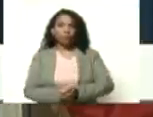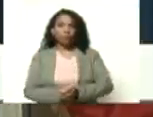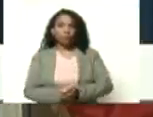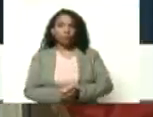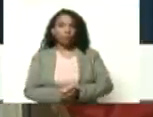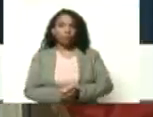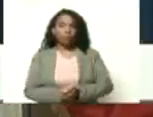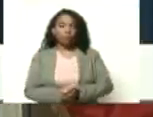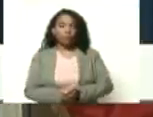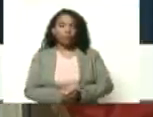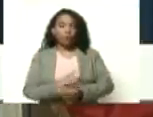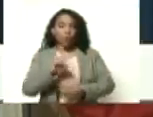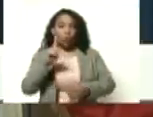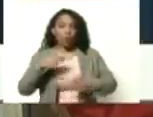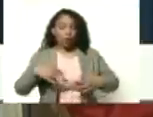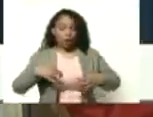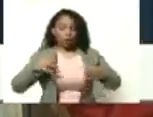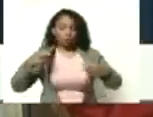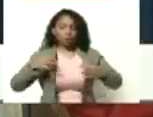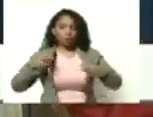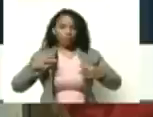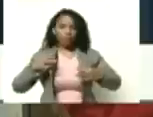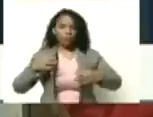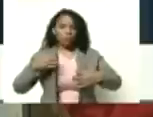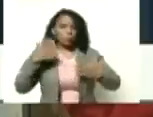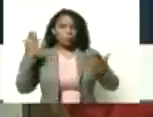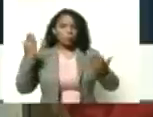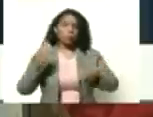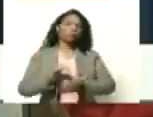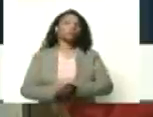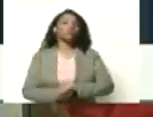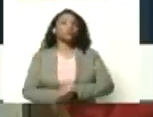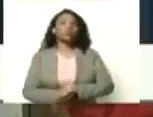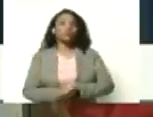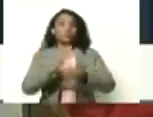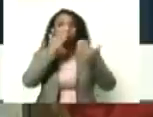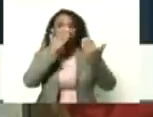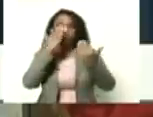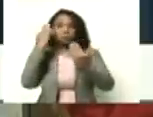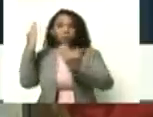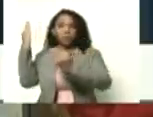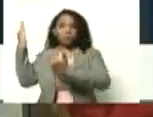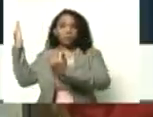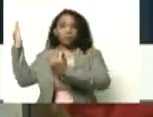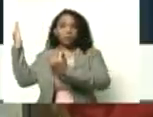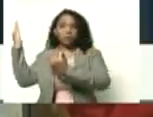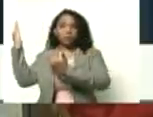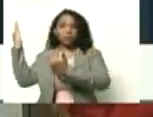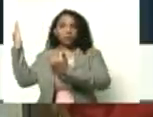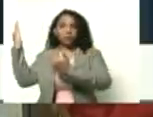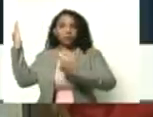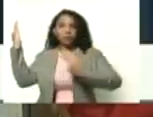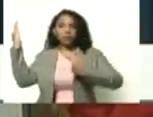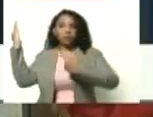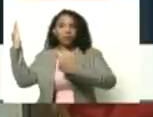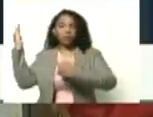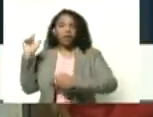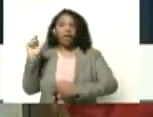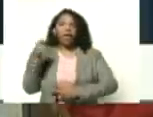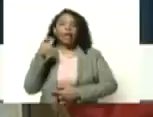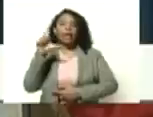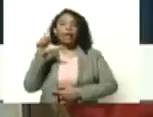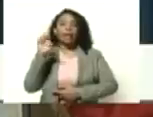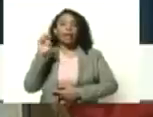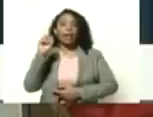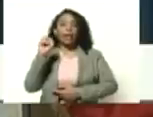y una prenda de vestir casualmente vean esto en castellano nos dice